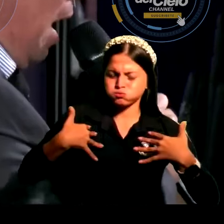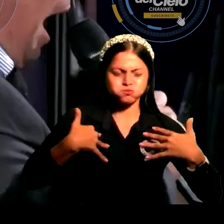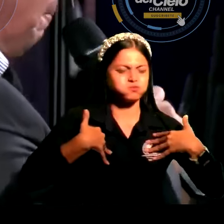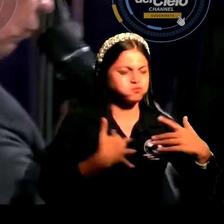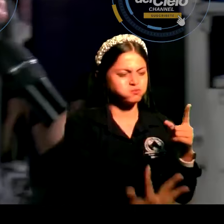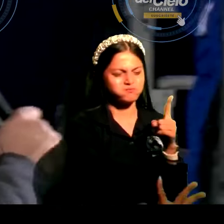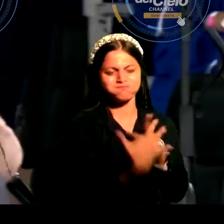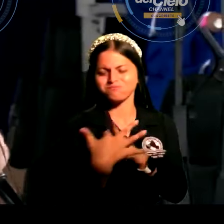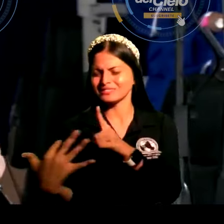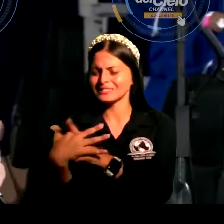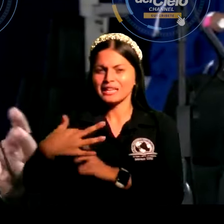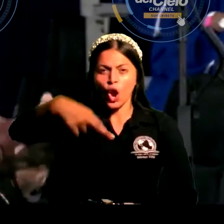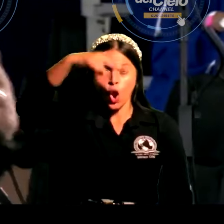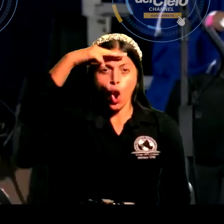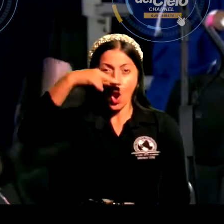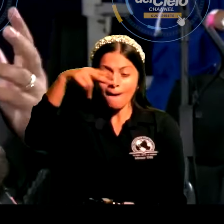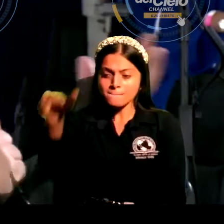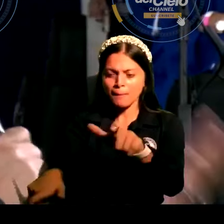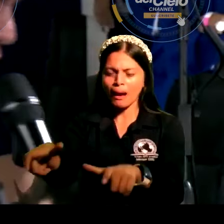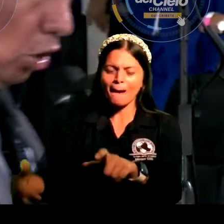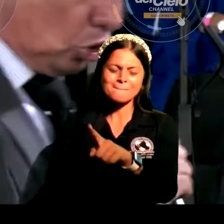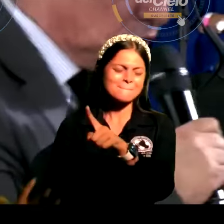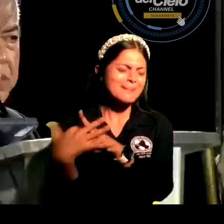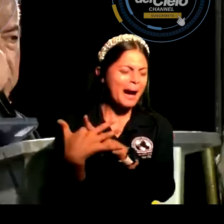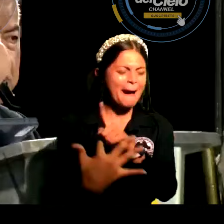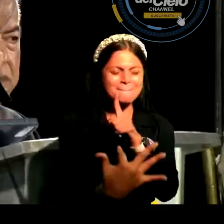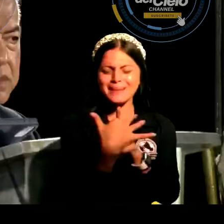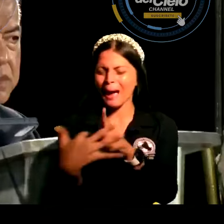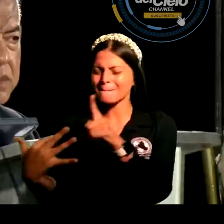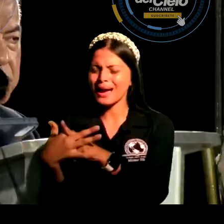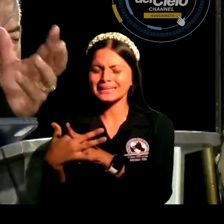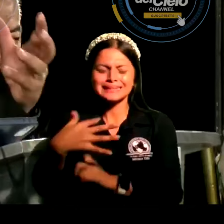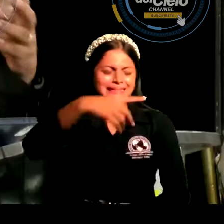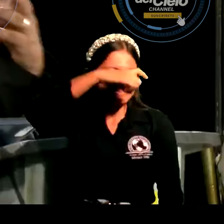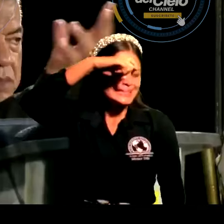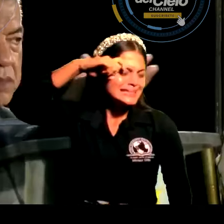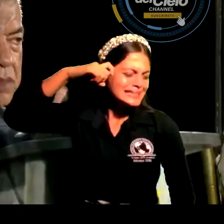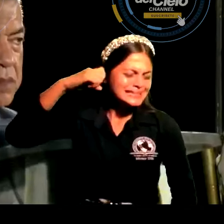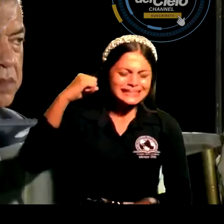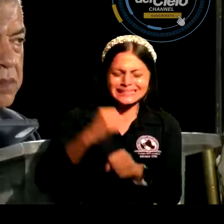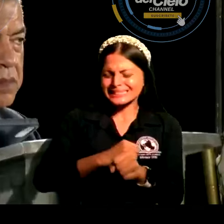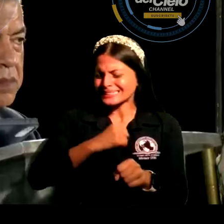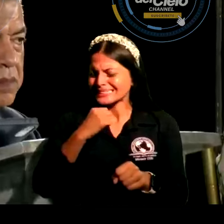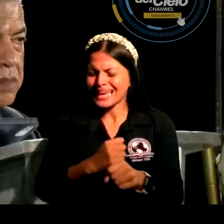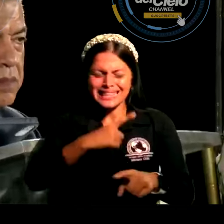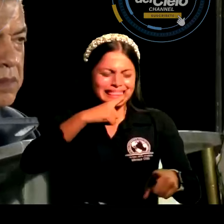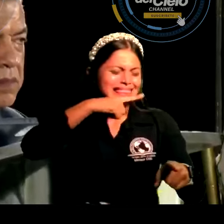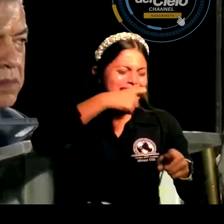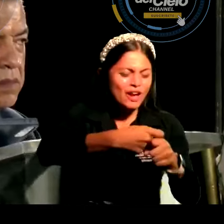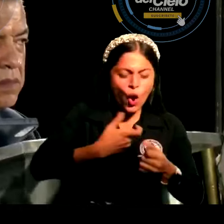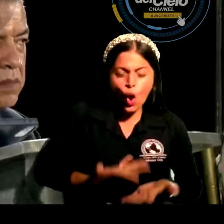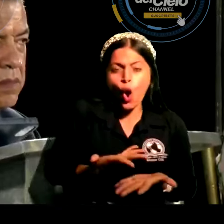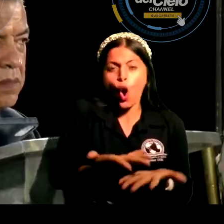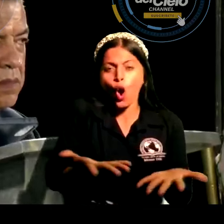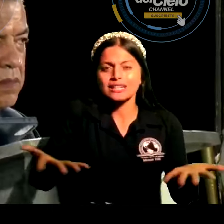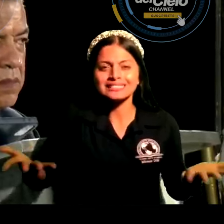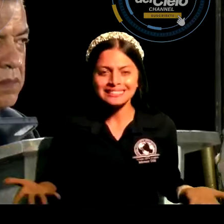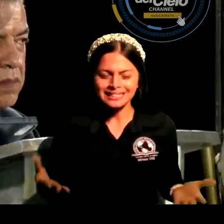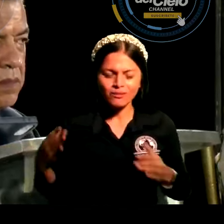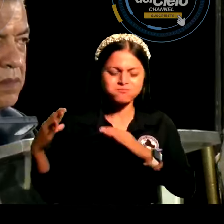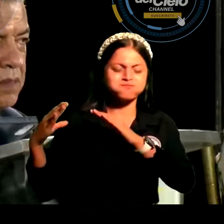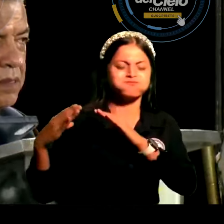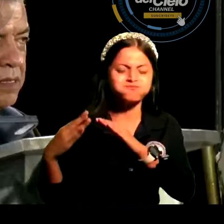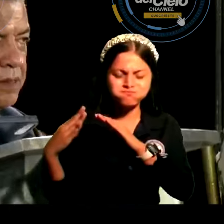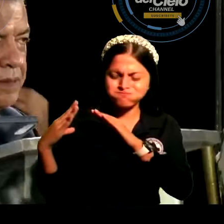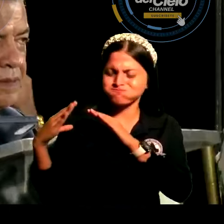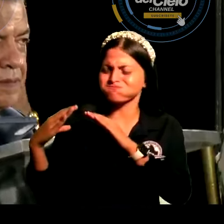Romano, ante todos los desafíos, ante todas aquellas cosas que llevaron incluso